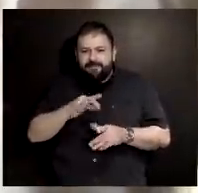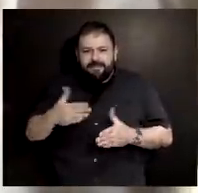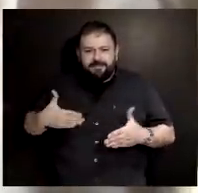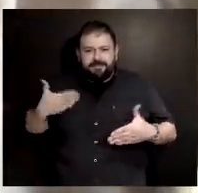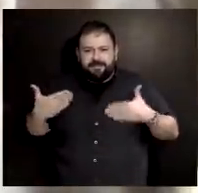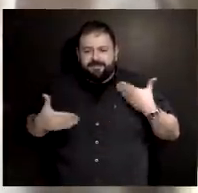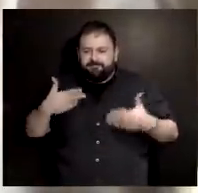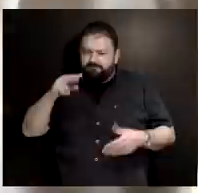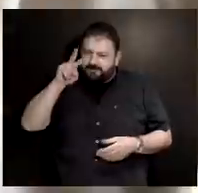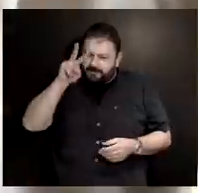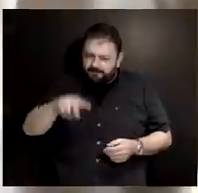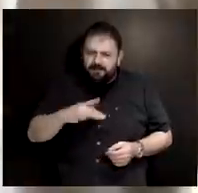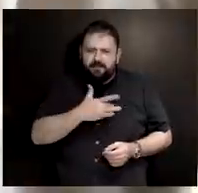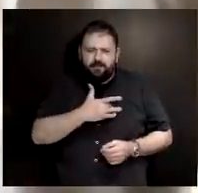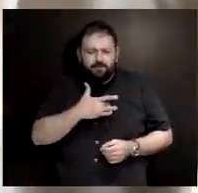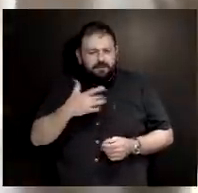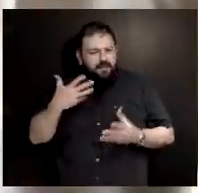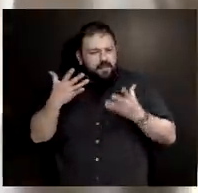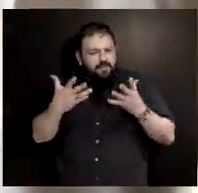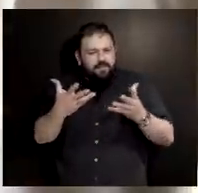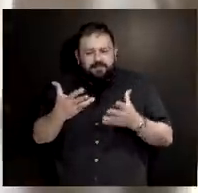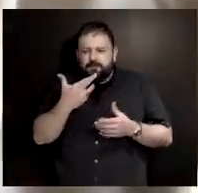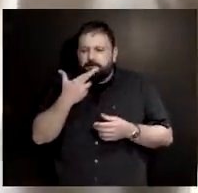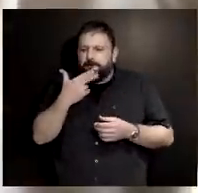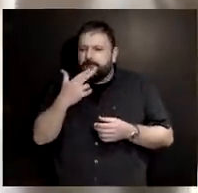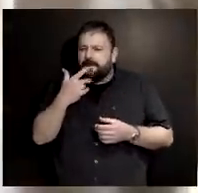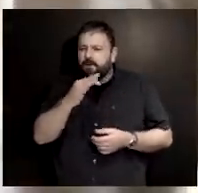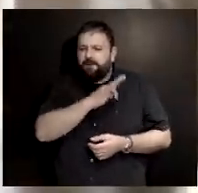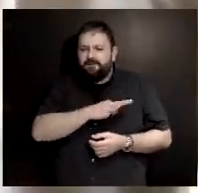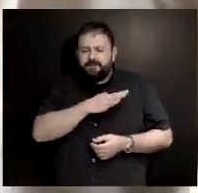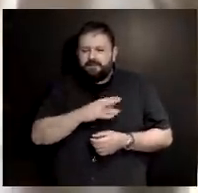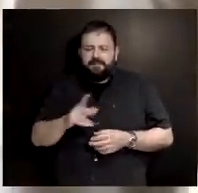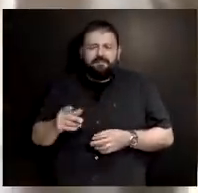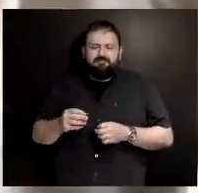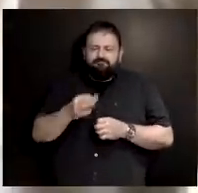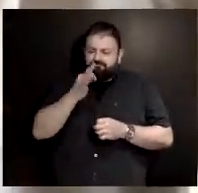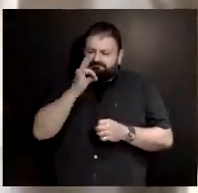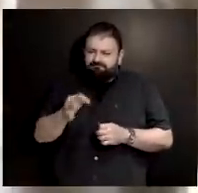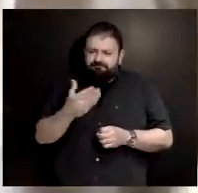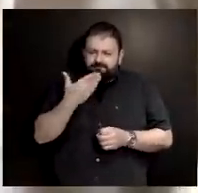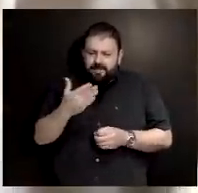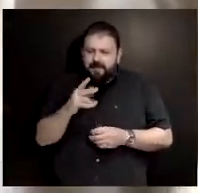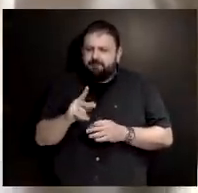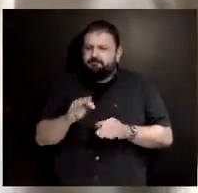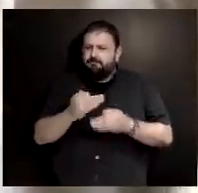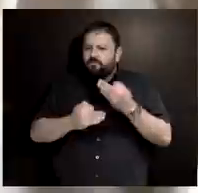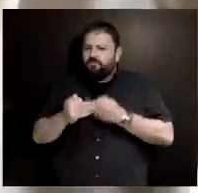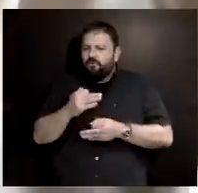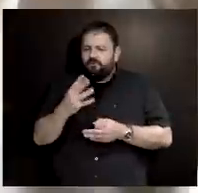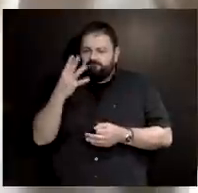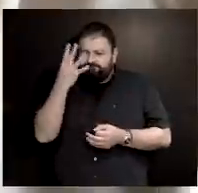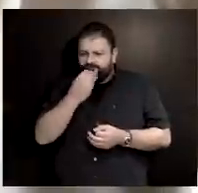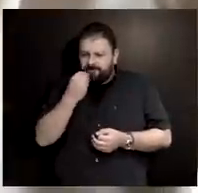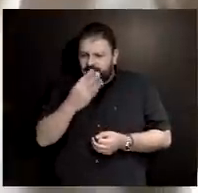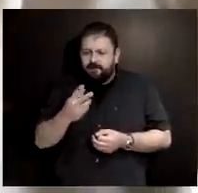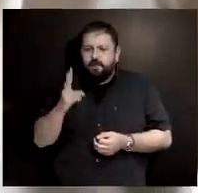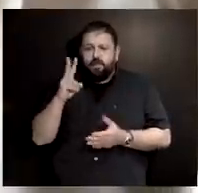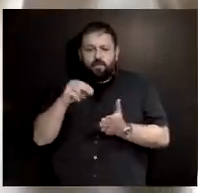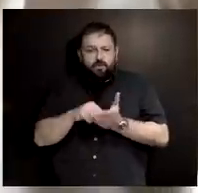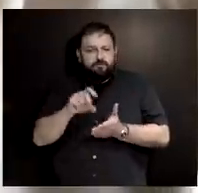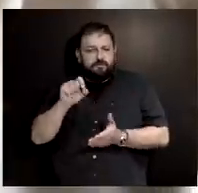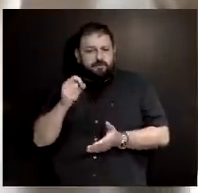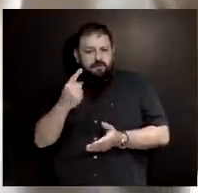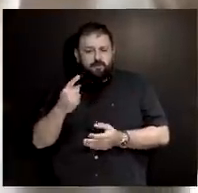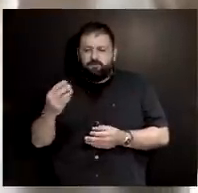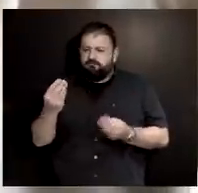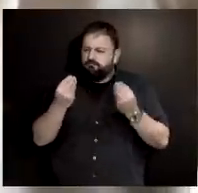verdad, de corazón, les deseamos felices fiestas y un próspero, abundante, constante y maravilloso 2021.